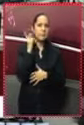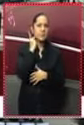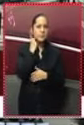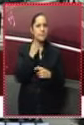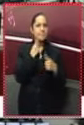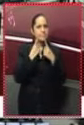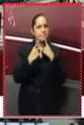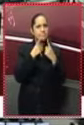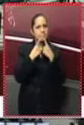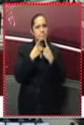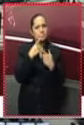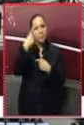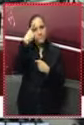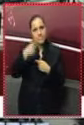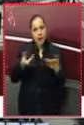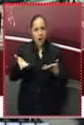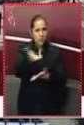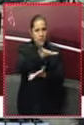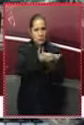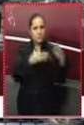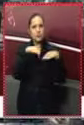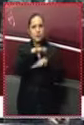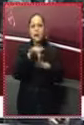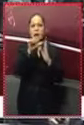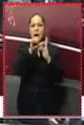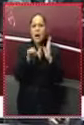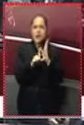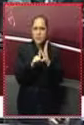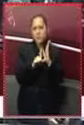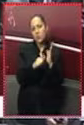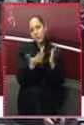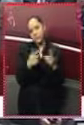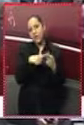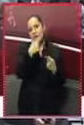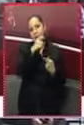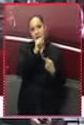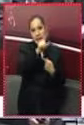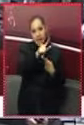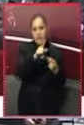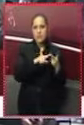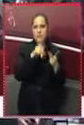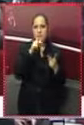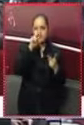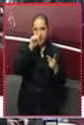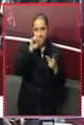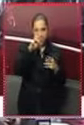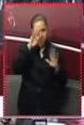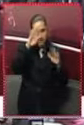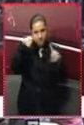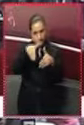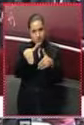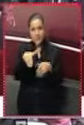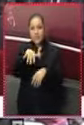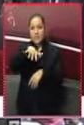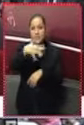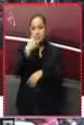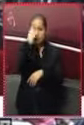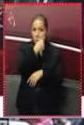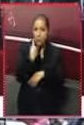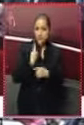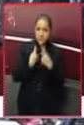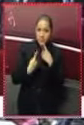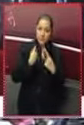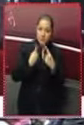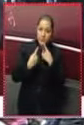a discusión pues los artículos o en lo general y en lo particular el dictamen luego de más de 15 horas de sesión y